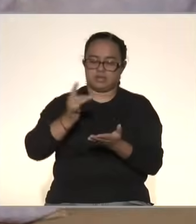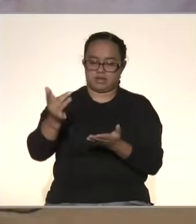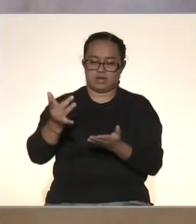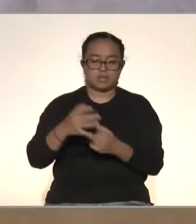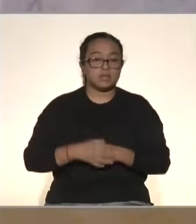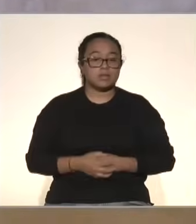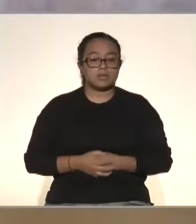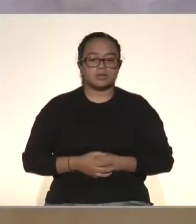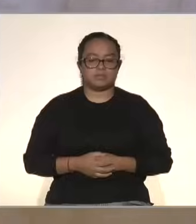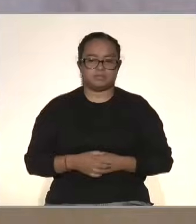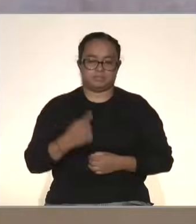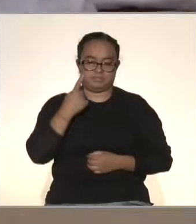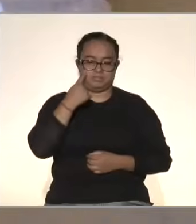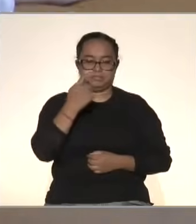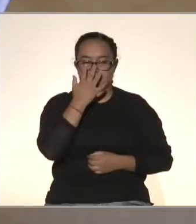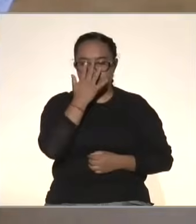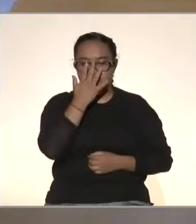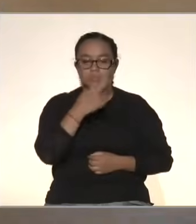Entonces, vamos a hacer esto.